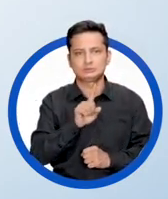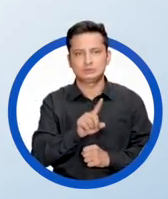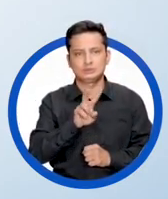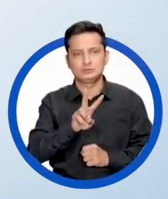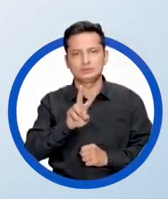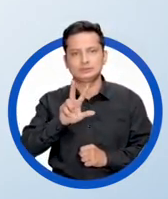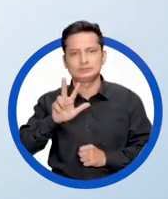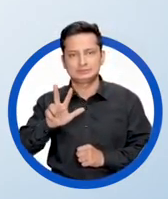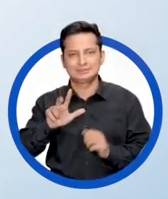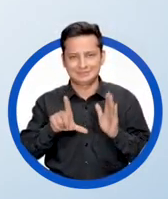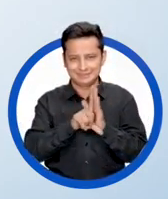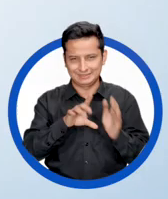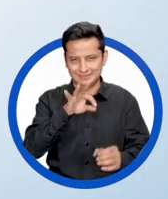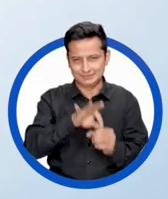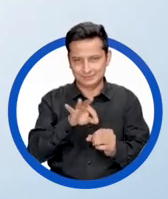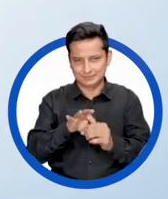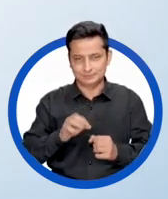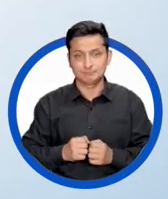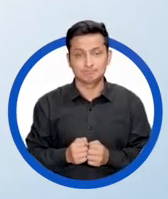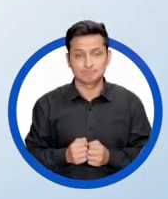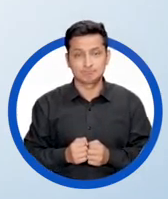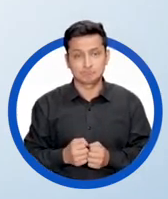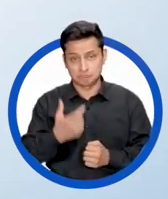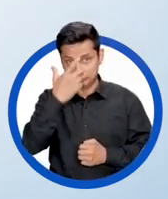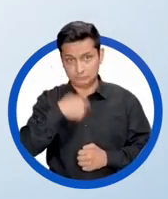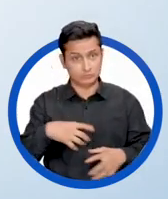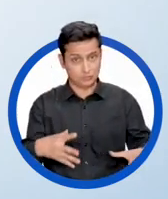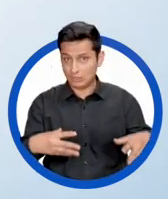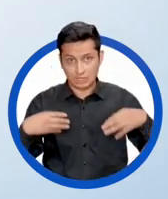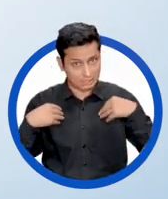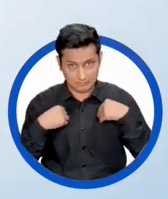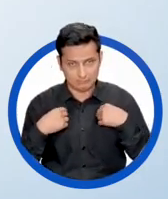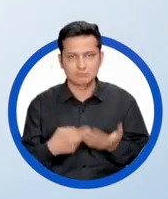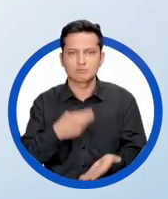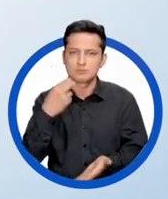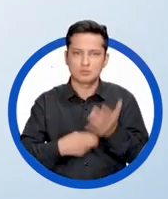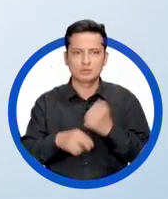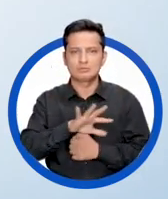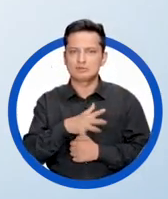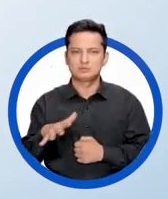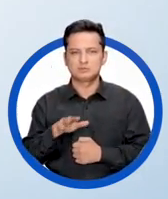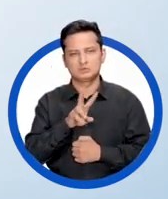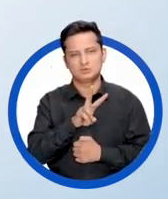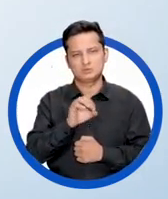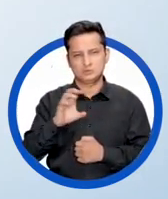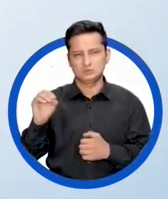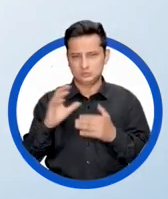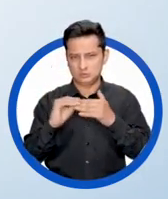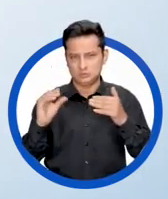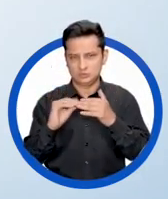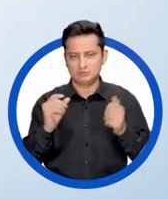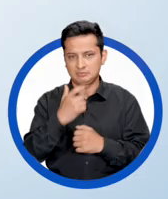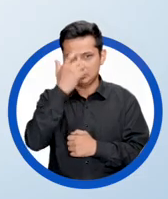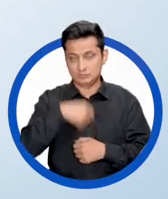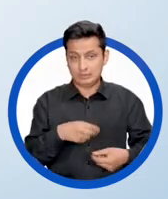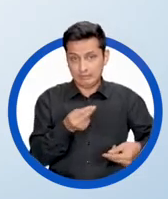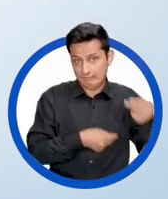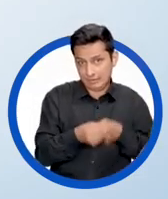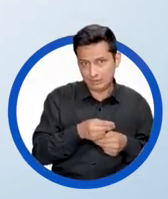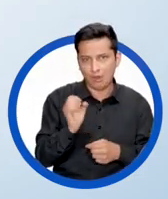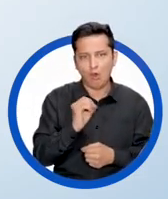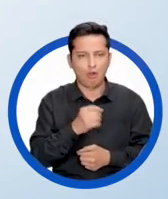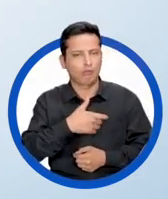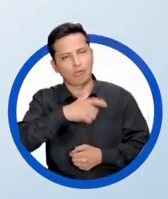el artículo 123 del Código de la Democracia. La inobservancia será sancionada con una multa equivalente a $200 a